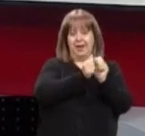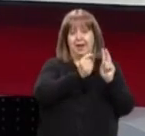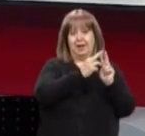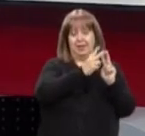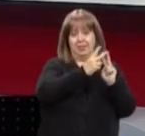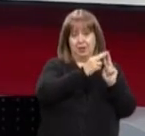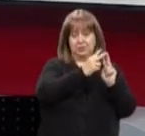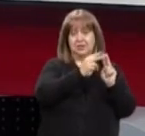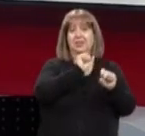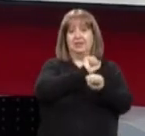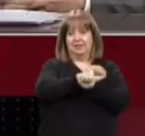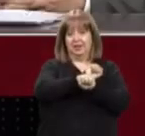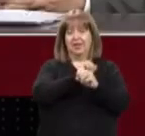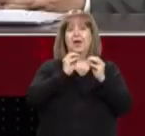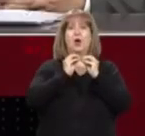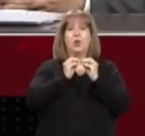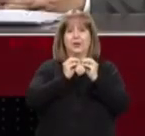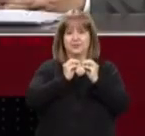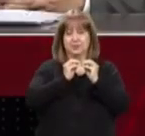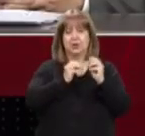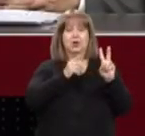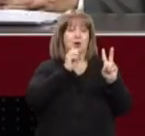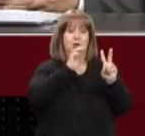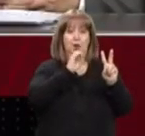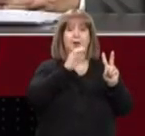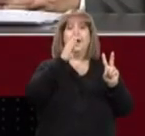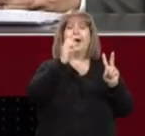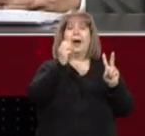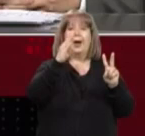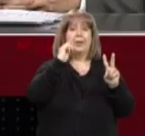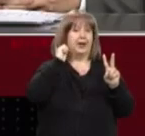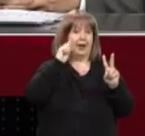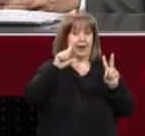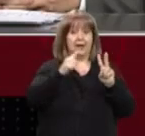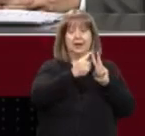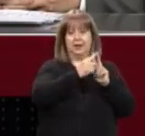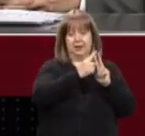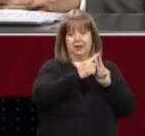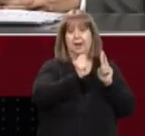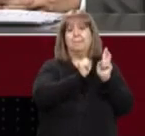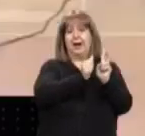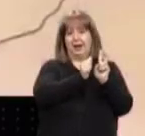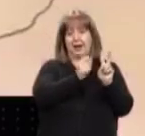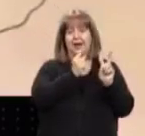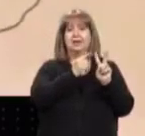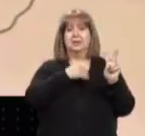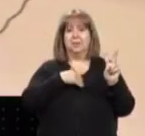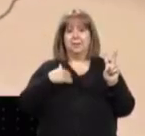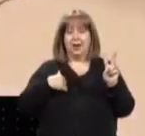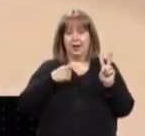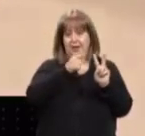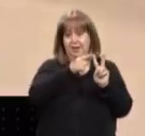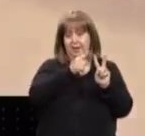también, Sofi. Exactamente, estamos hablando de las acusadas Abigail Páez, que es la madrastra de Lucio, como su mamá,